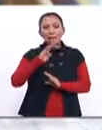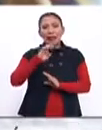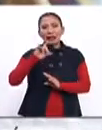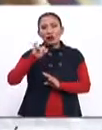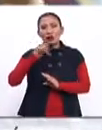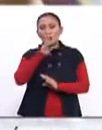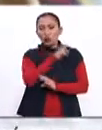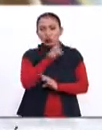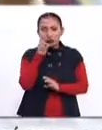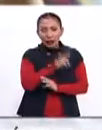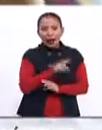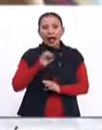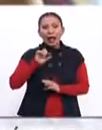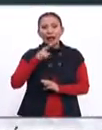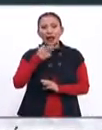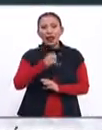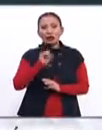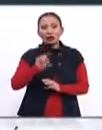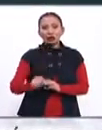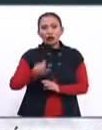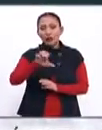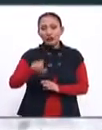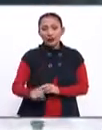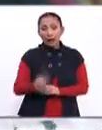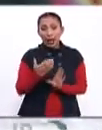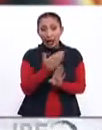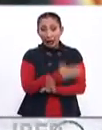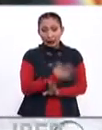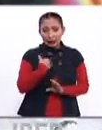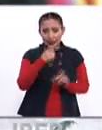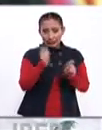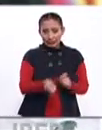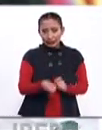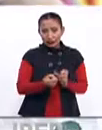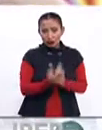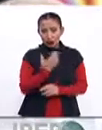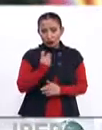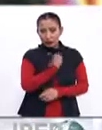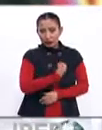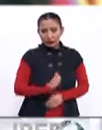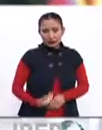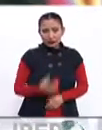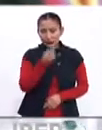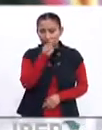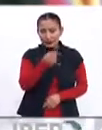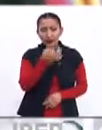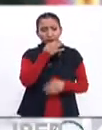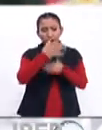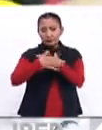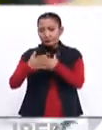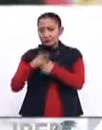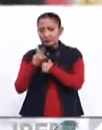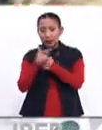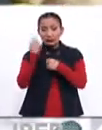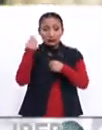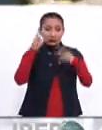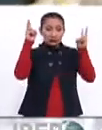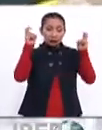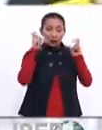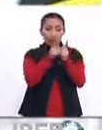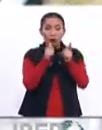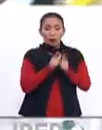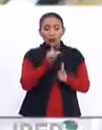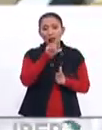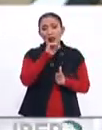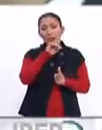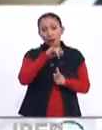Bielorrusia, Rusia, Argelia y Sudáfrica. Antes de rendir protesta, el presidente Maduro hizo un llamado a los países del denominado Grupo de